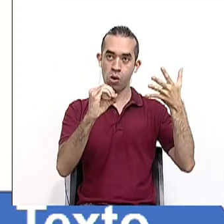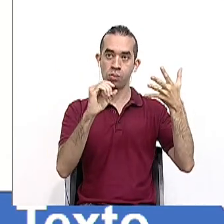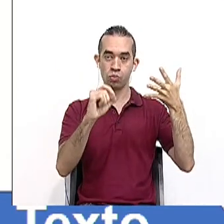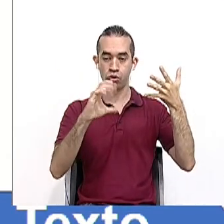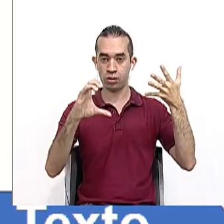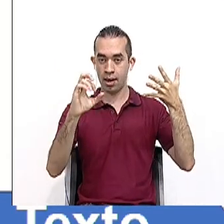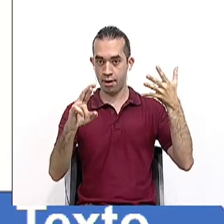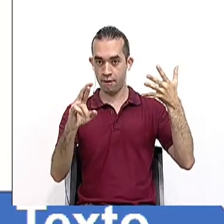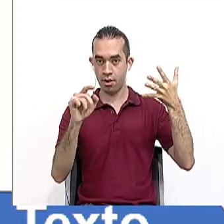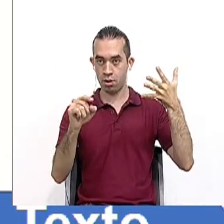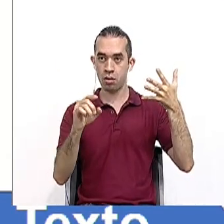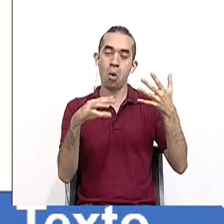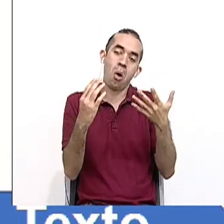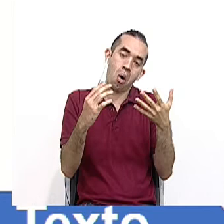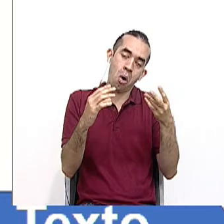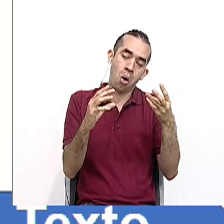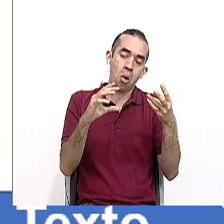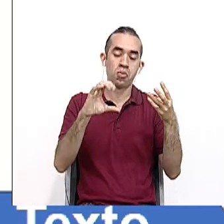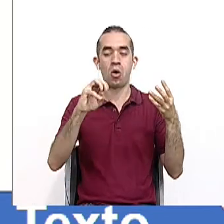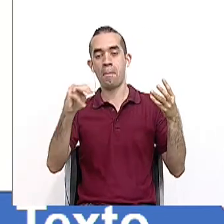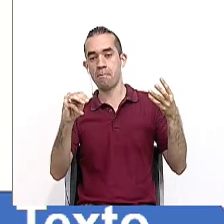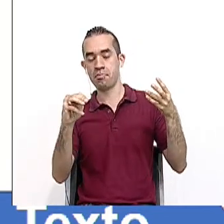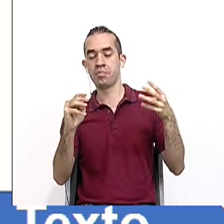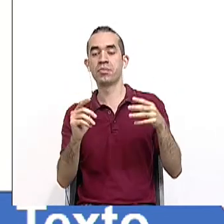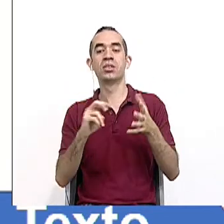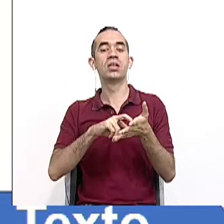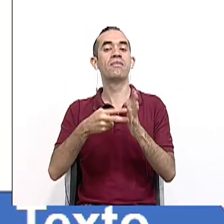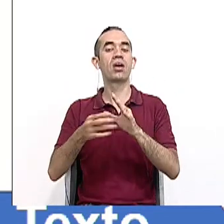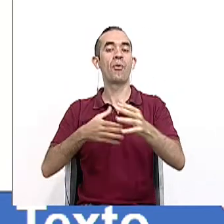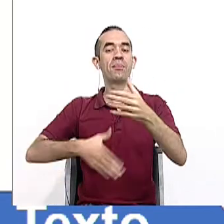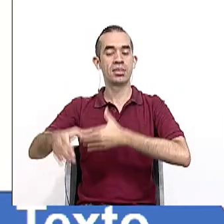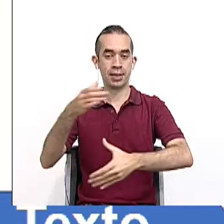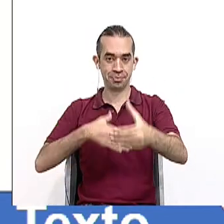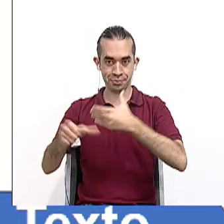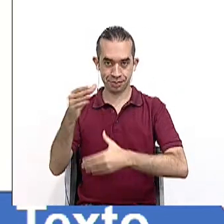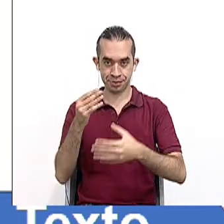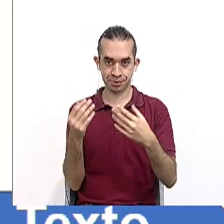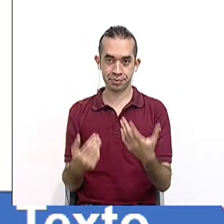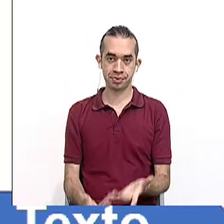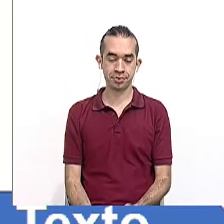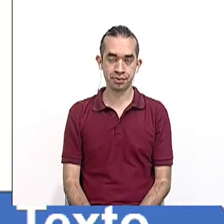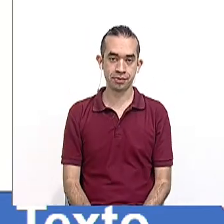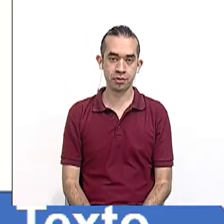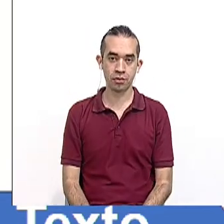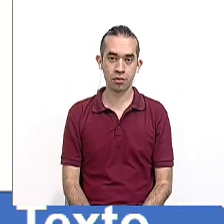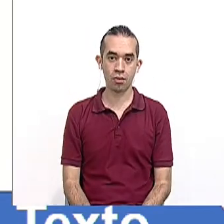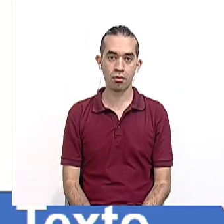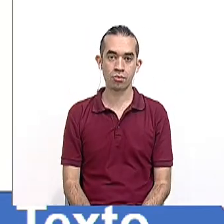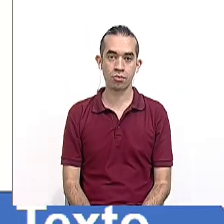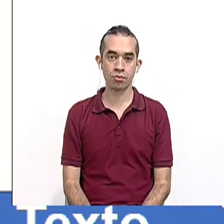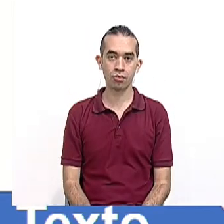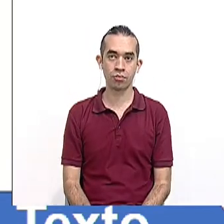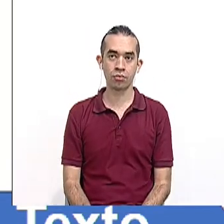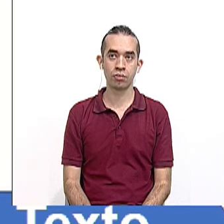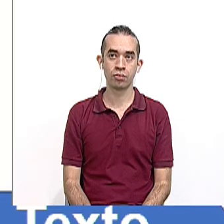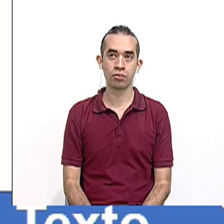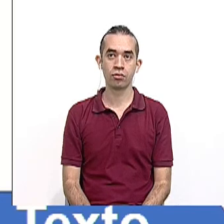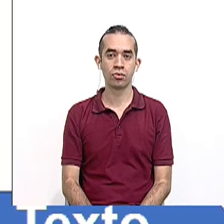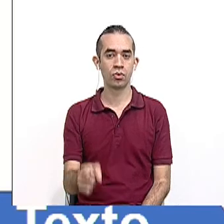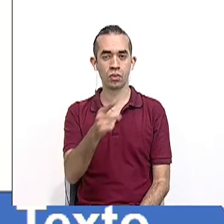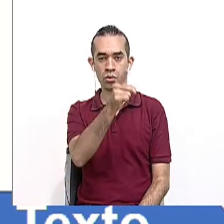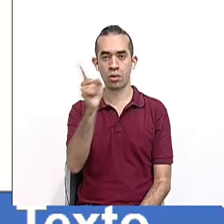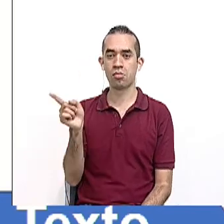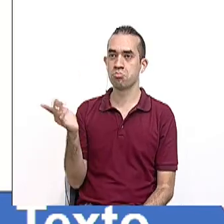co.cr o .com, comercial. De todas estas, ¿cuáles ustedes